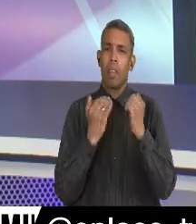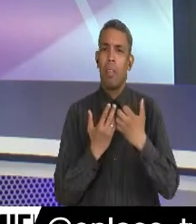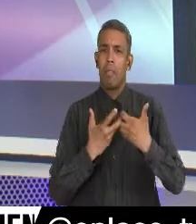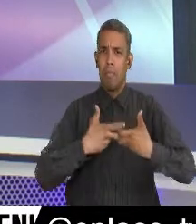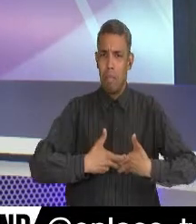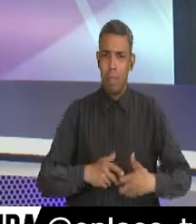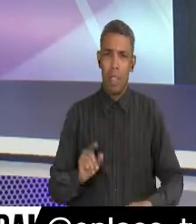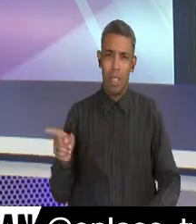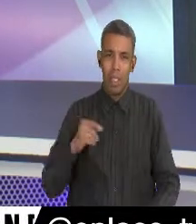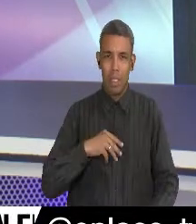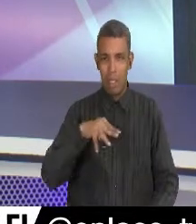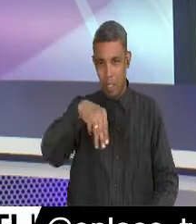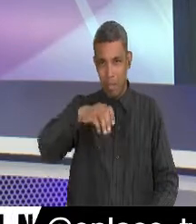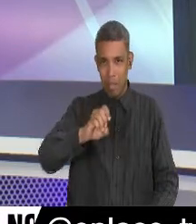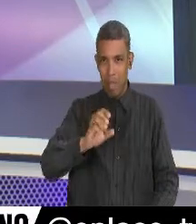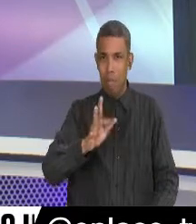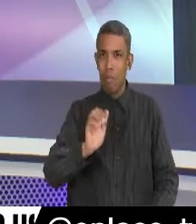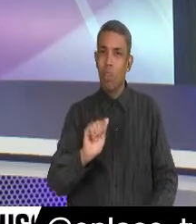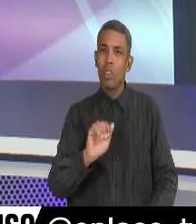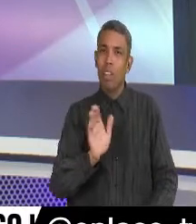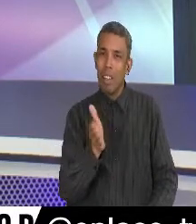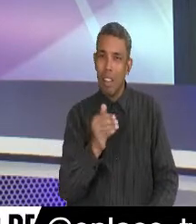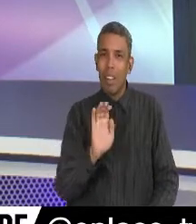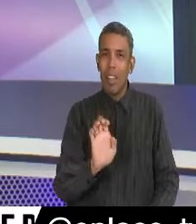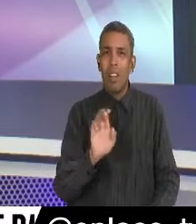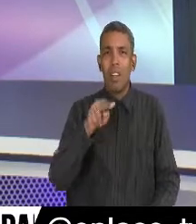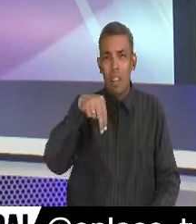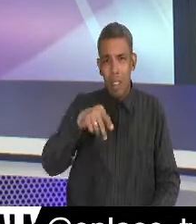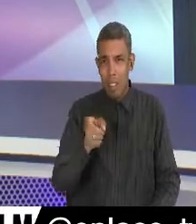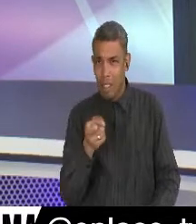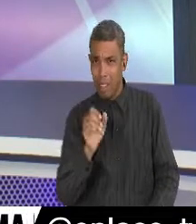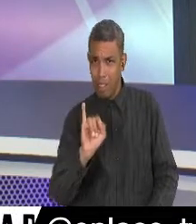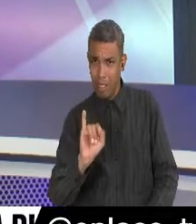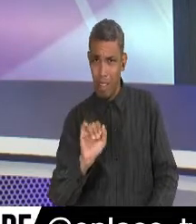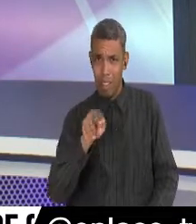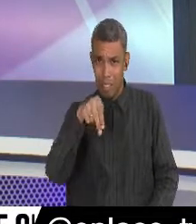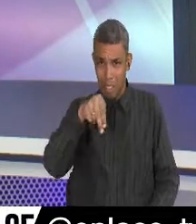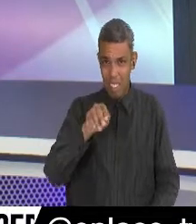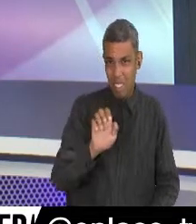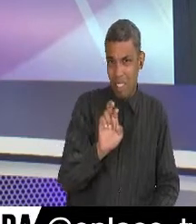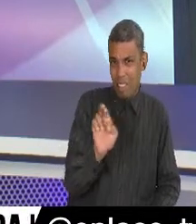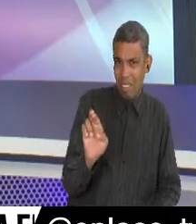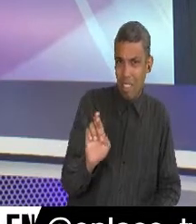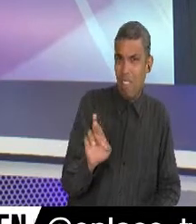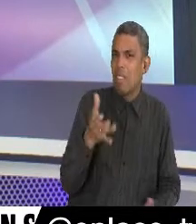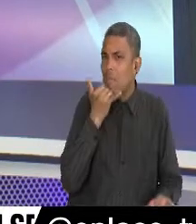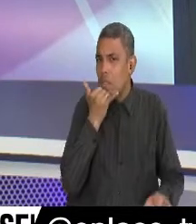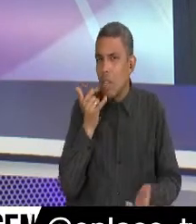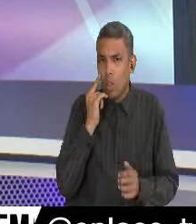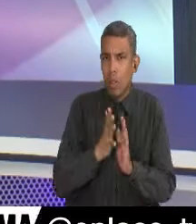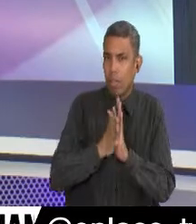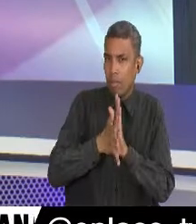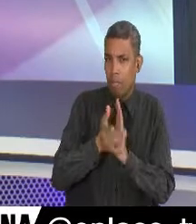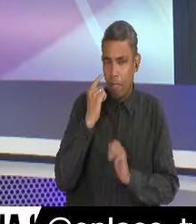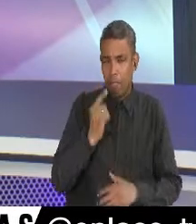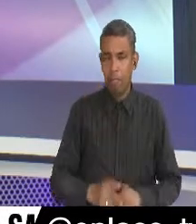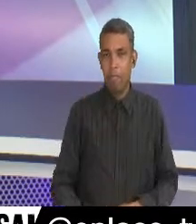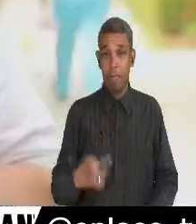dé una solución a la crisis y se le permita volver a sus labores. Nuestro director de noticias, Pedro Severich, amplía la información. Adelante, Pedro, y buenas